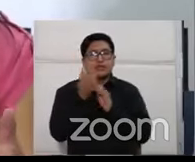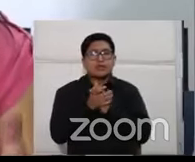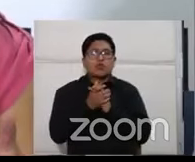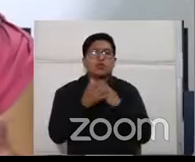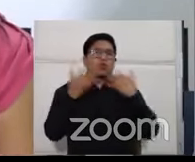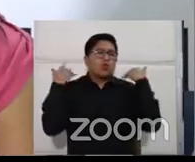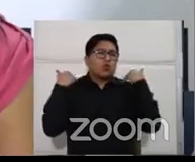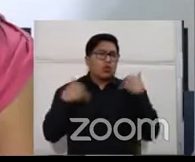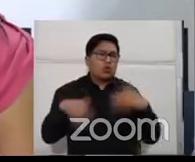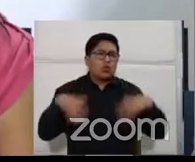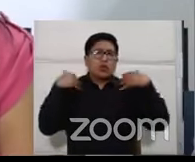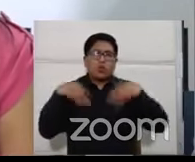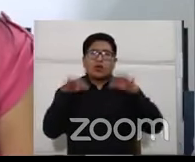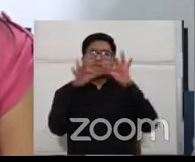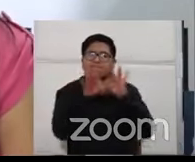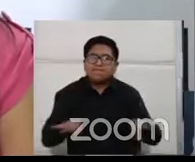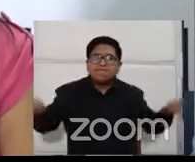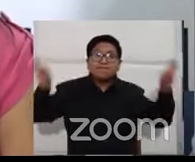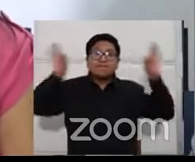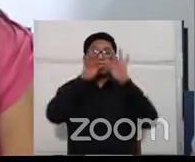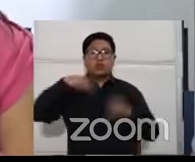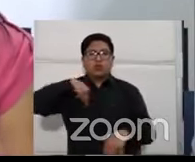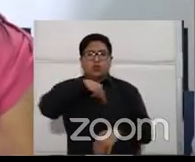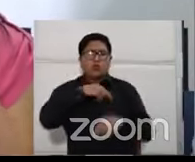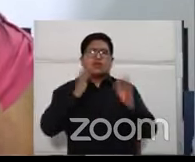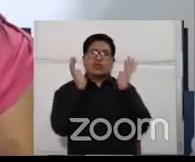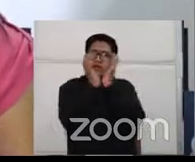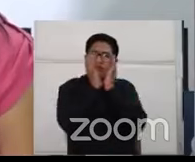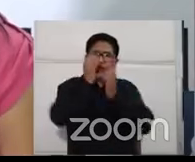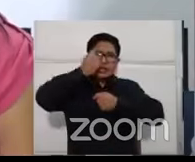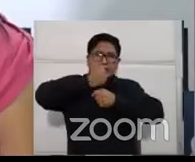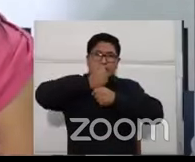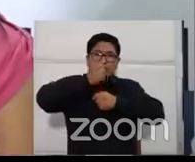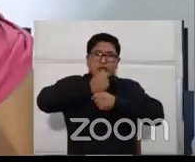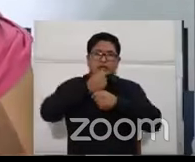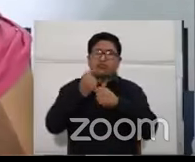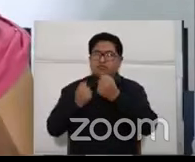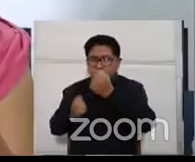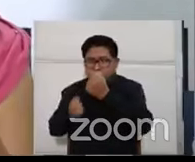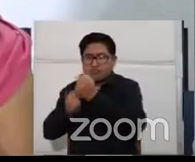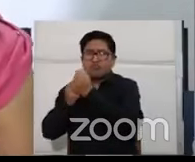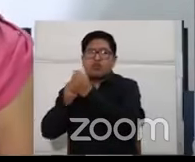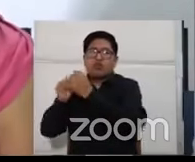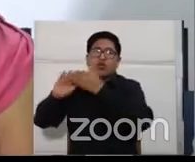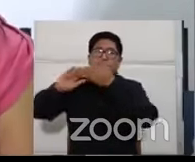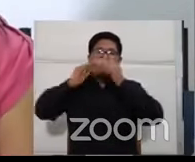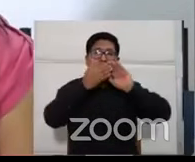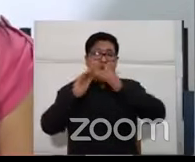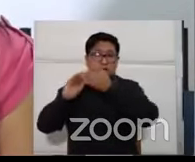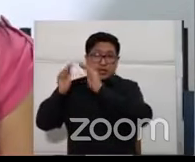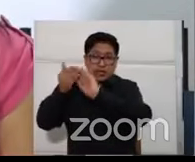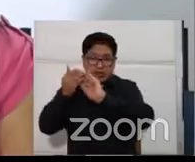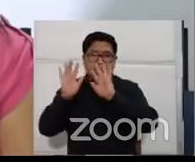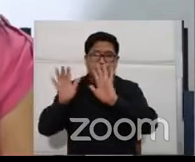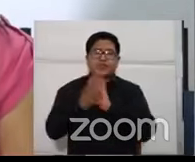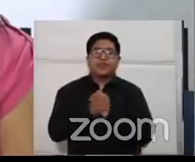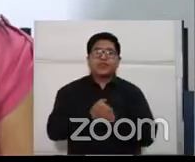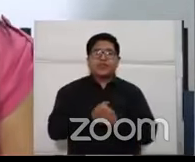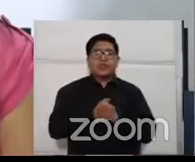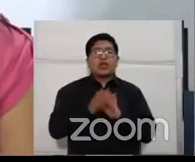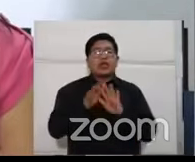importante dentro del trabajo defensorial o como un aporte a la comunidad sin duda va a aportar o va a